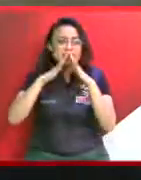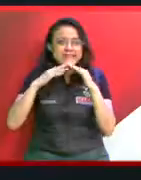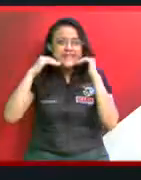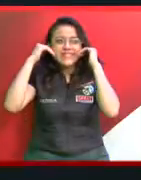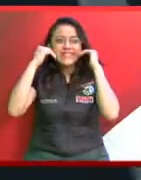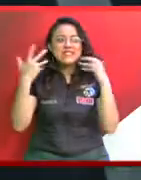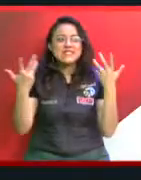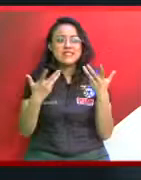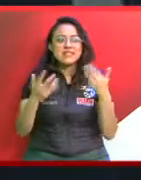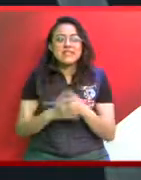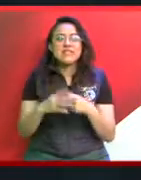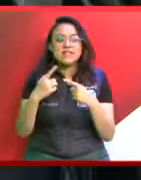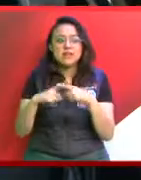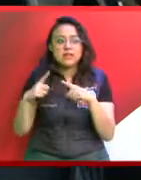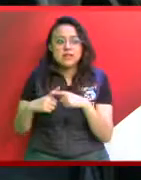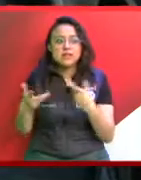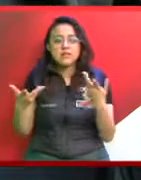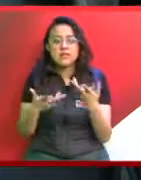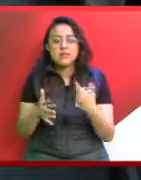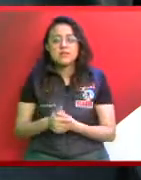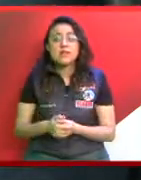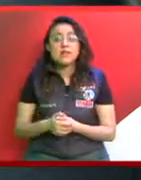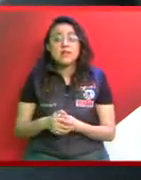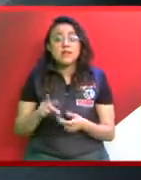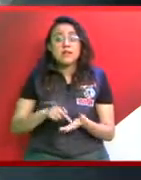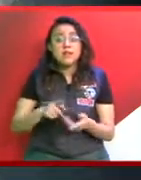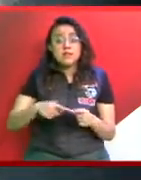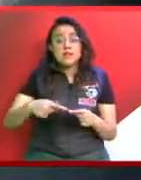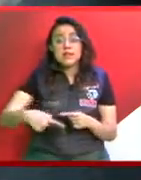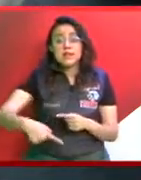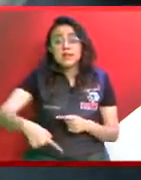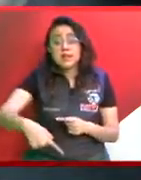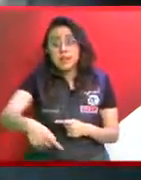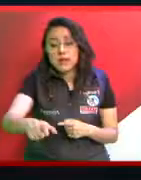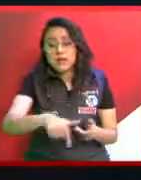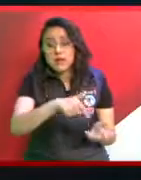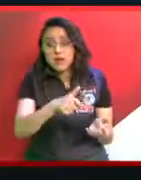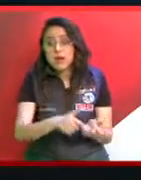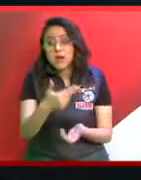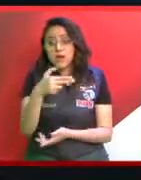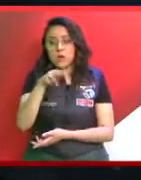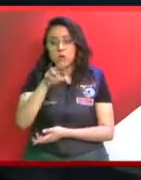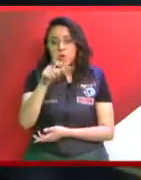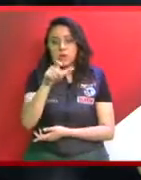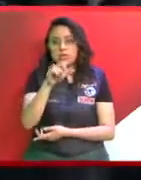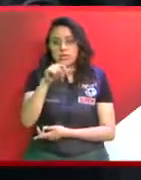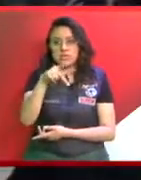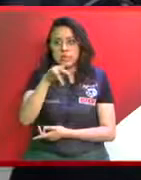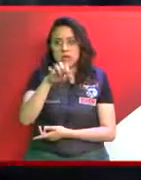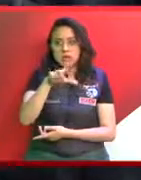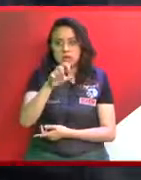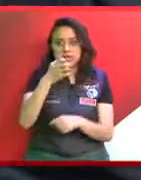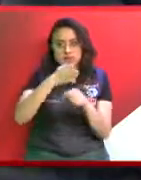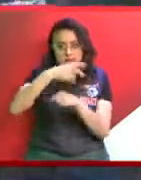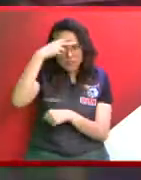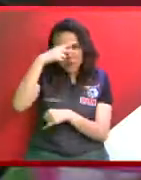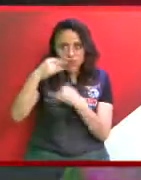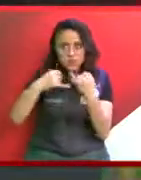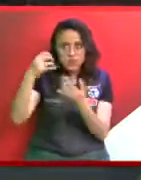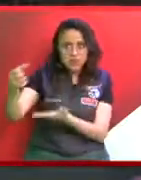Bimbo recorrieron decenas de kilómetros antes de llegar a la casa de los niños de Palosolo en Huixquilucan, Estado de México. Bajamos los